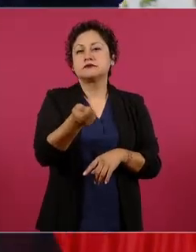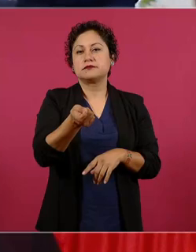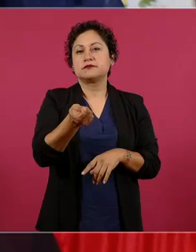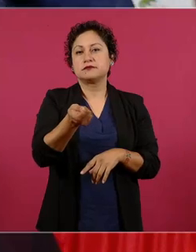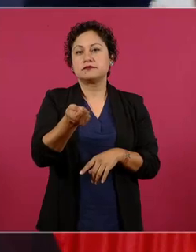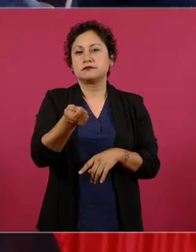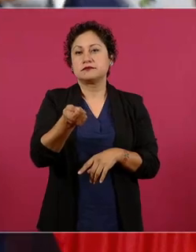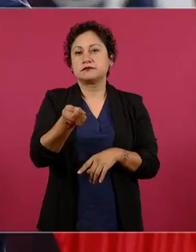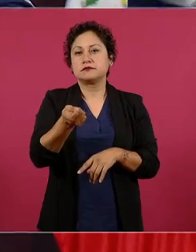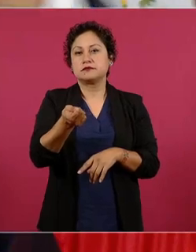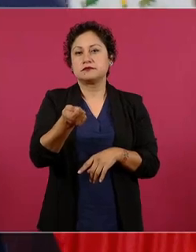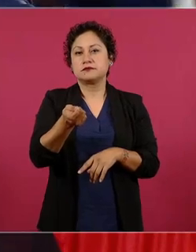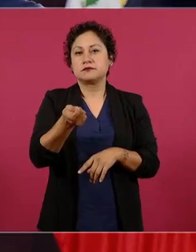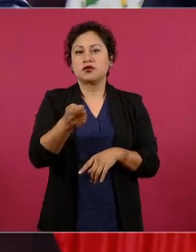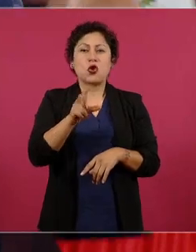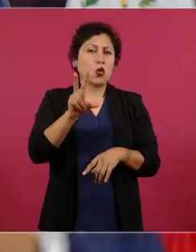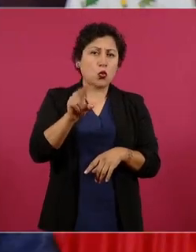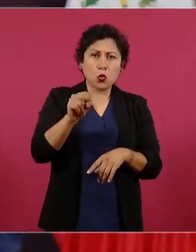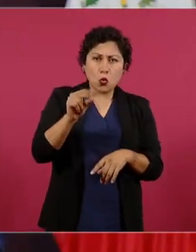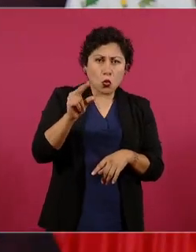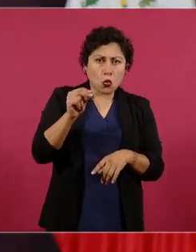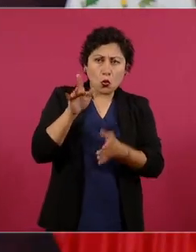no hay que dar esa pensión.